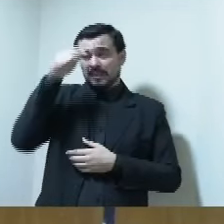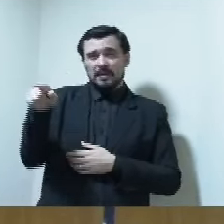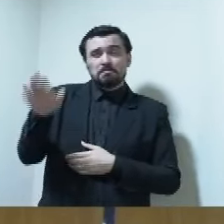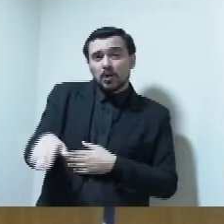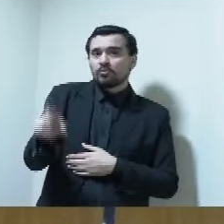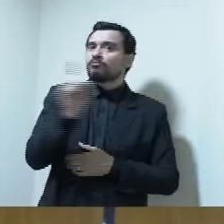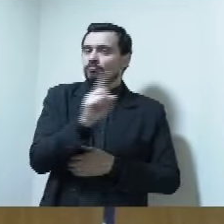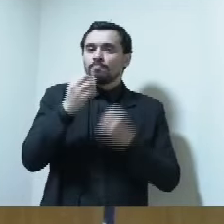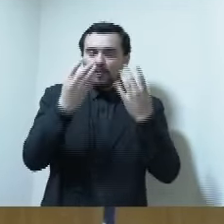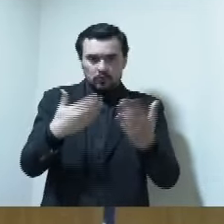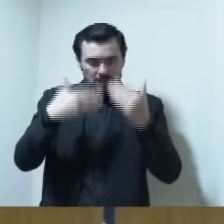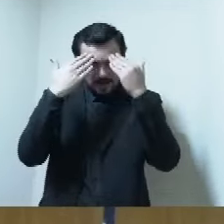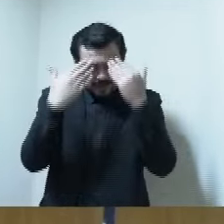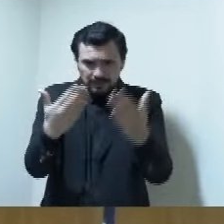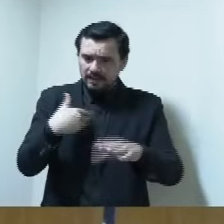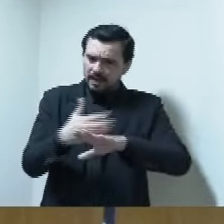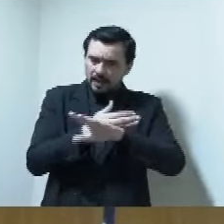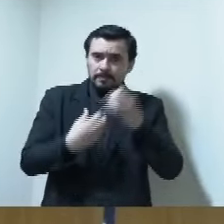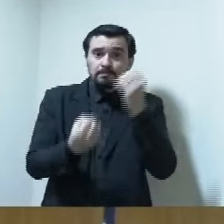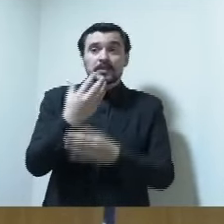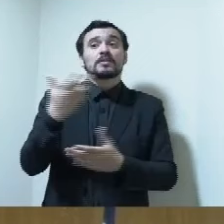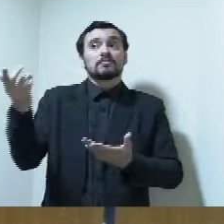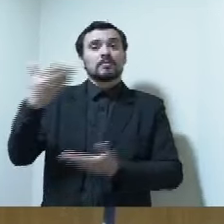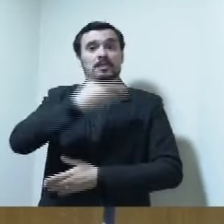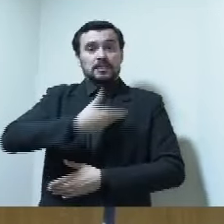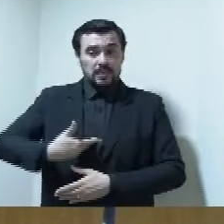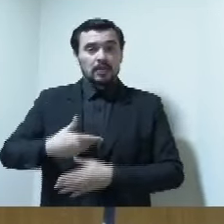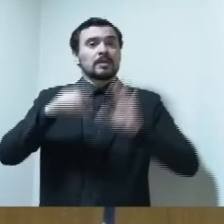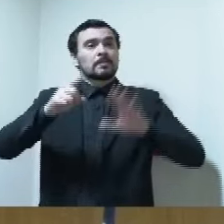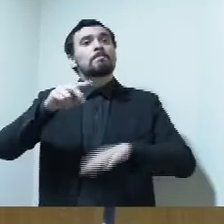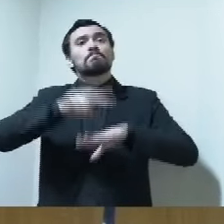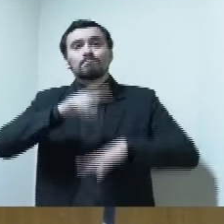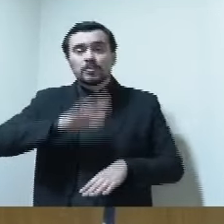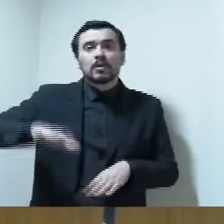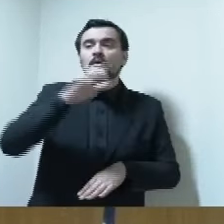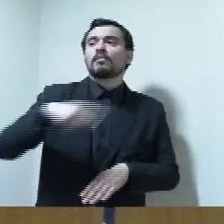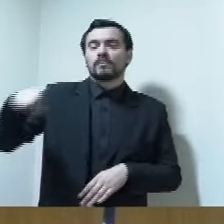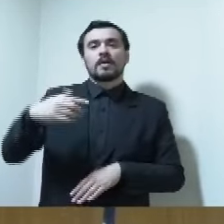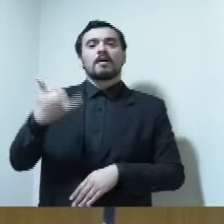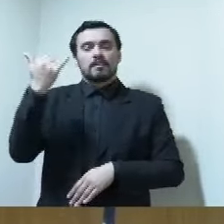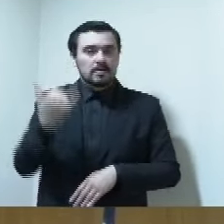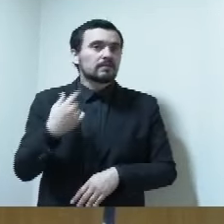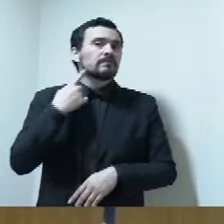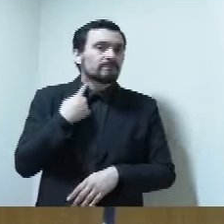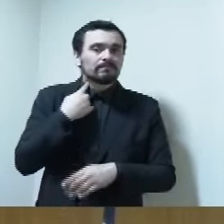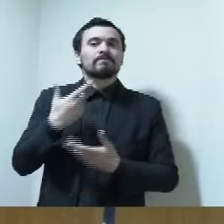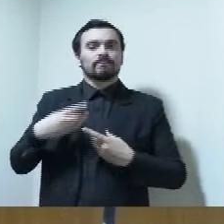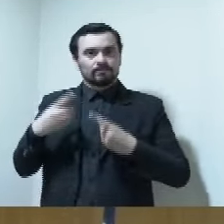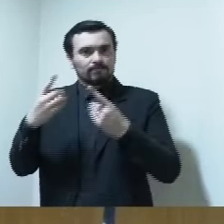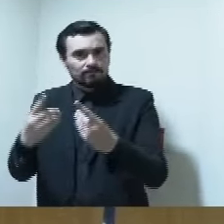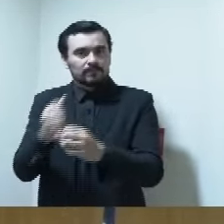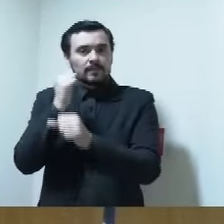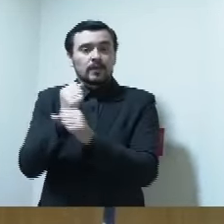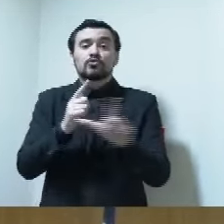que agradecer desde el inicio, en nombre del gobierno y de los paraguayos, la gran predisposición que han tenido, no solo parlamentarios